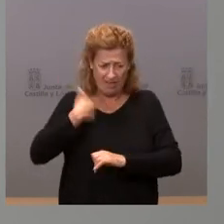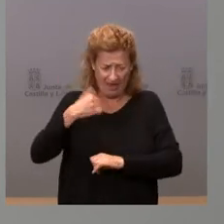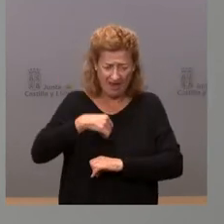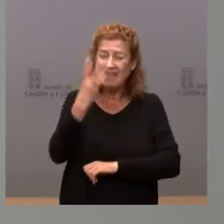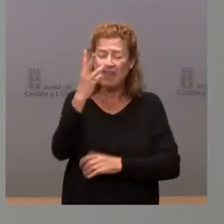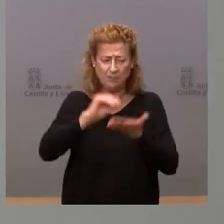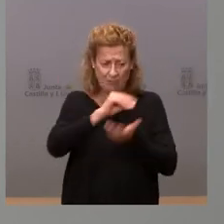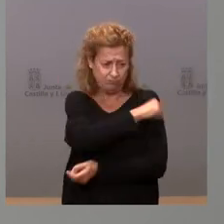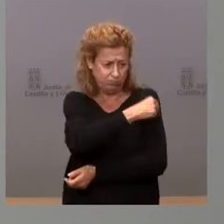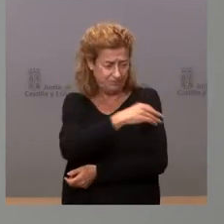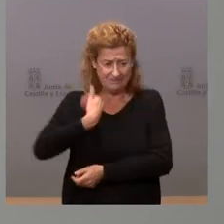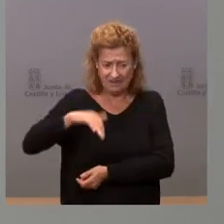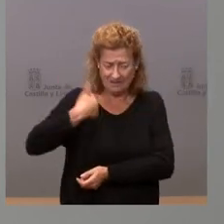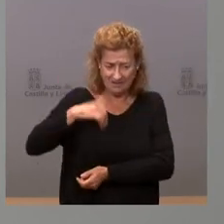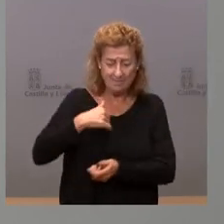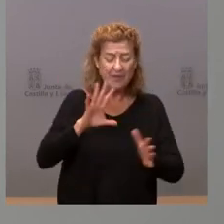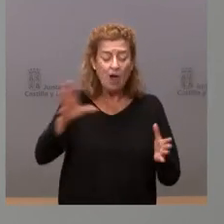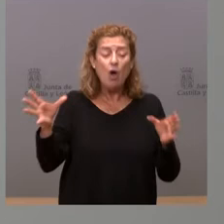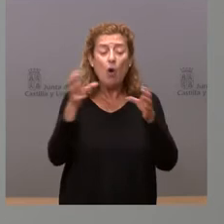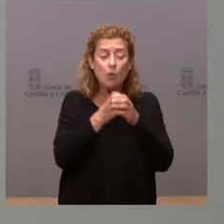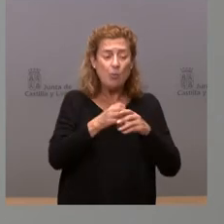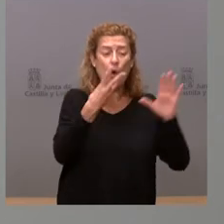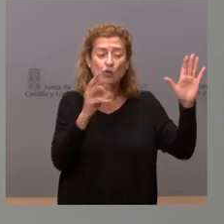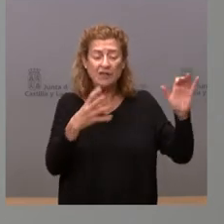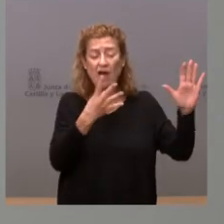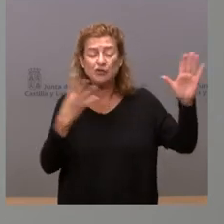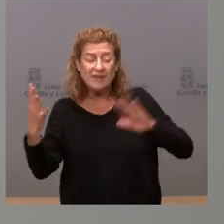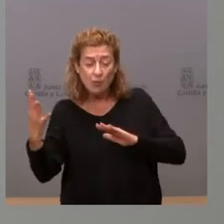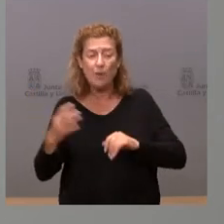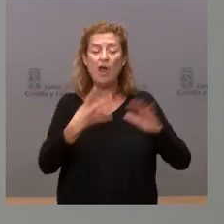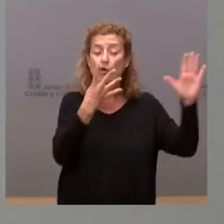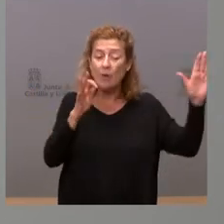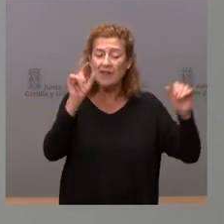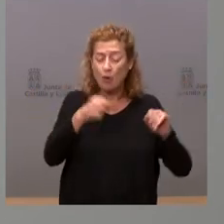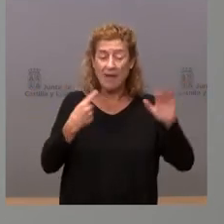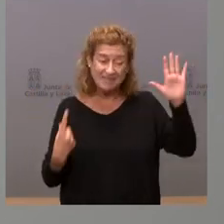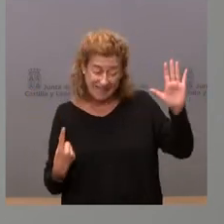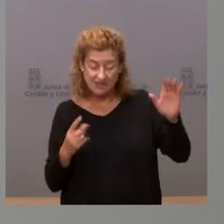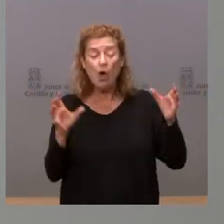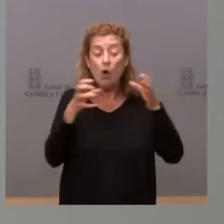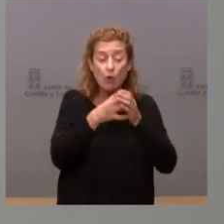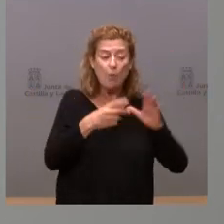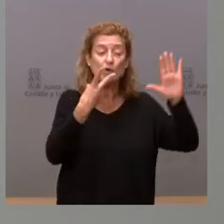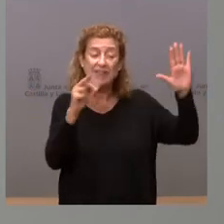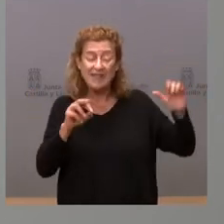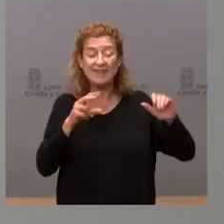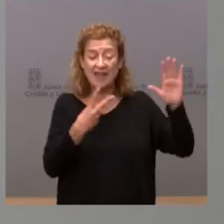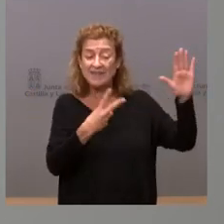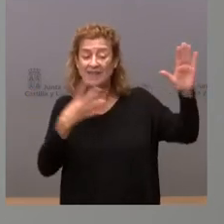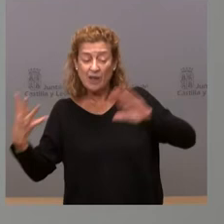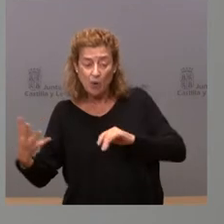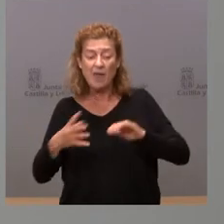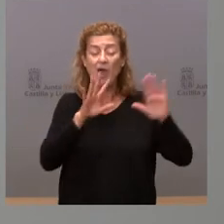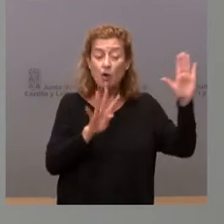tres dosis en el grupo de edad de 80 89 años el 96% en el grupo de 70 a 79 años el